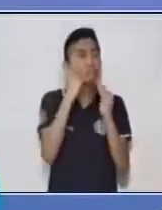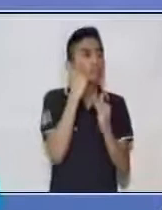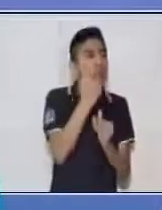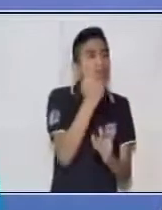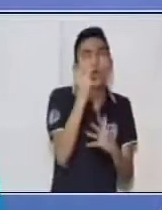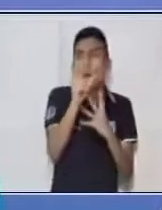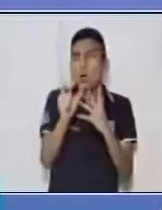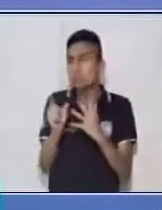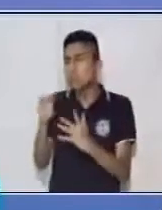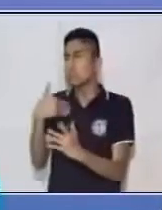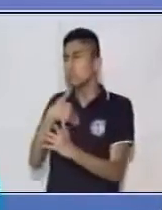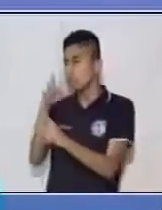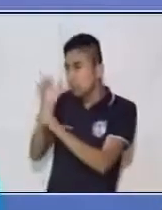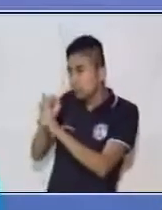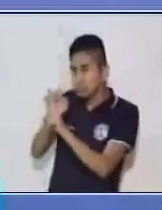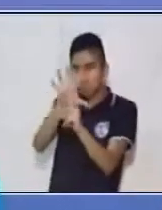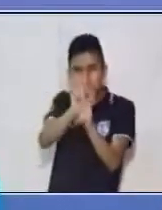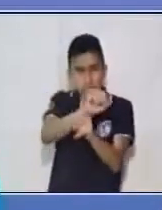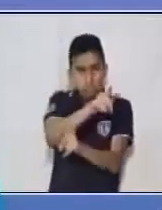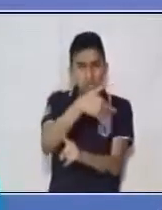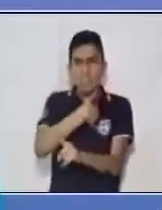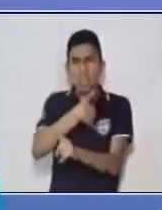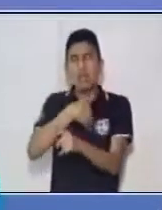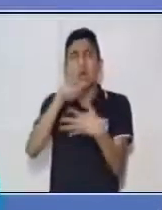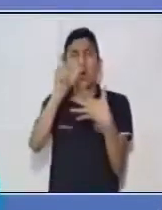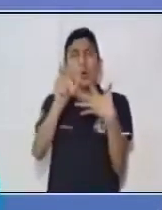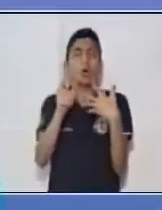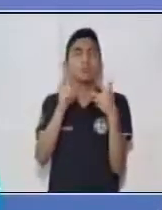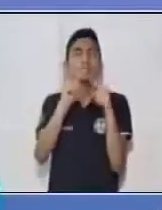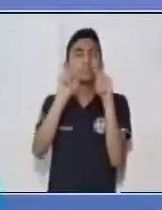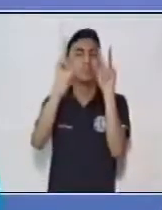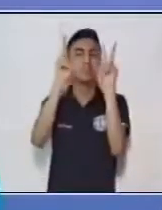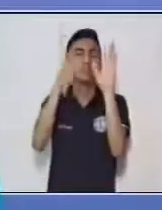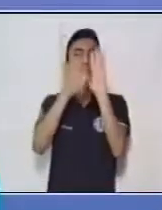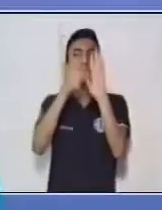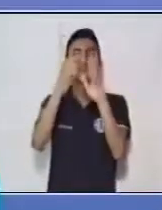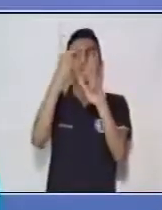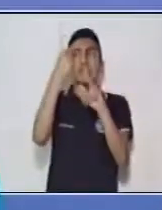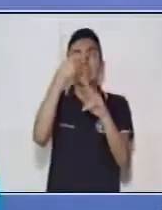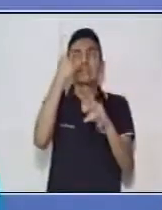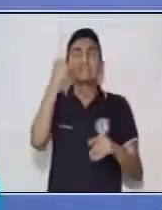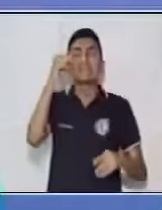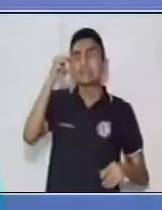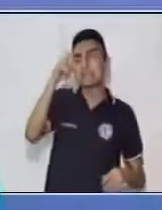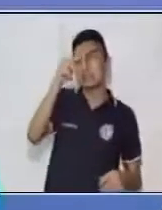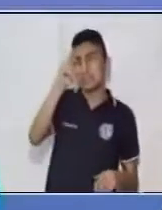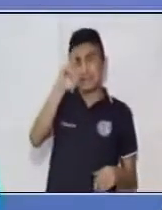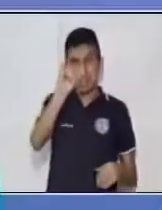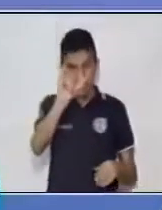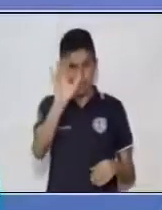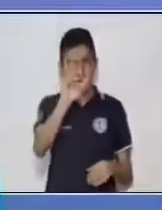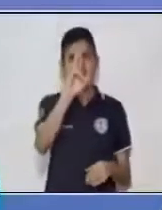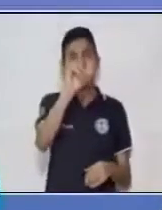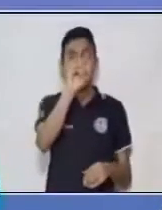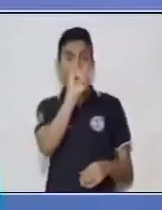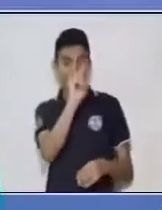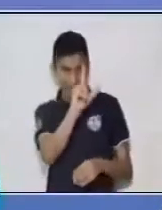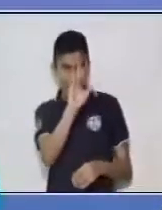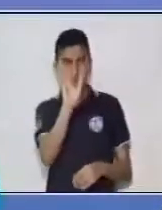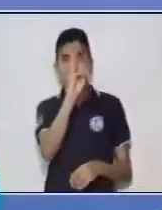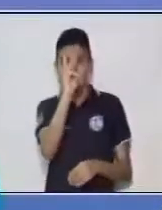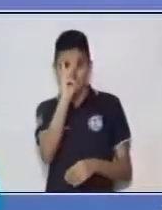tengan simetría axial y simetría radial. Es bueno que solo